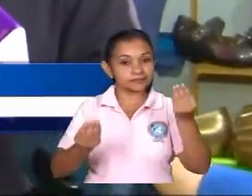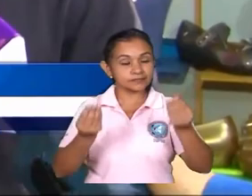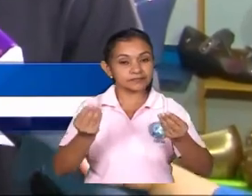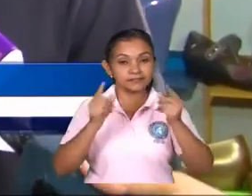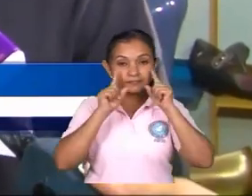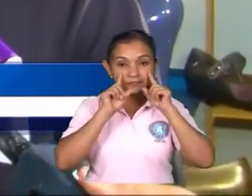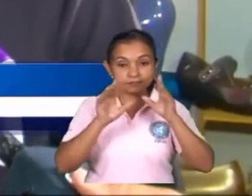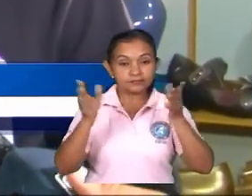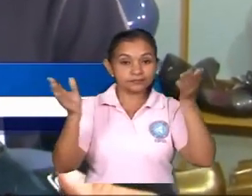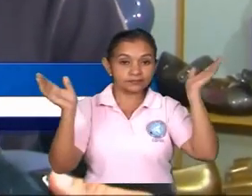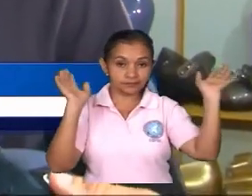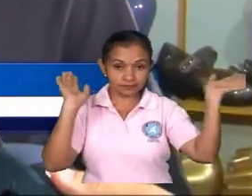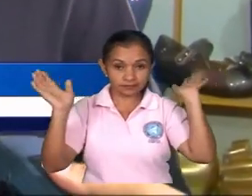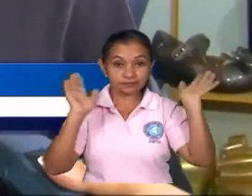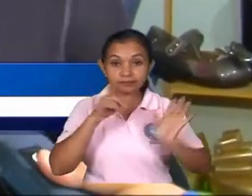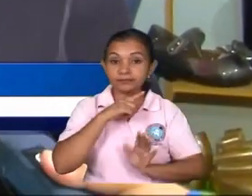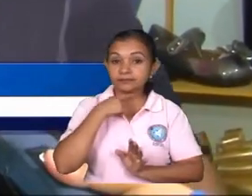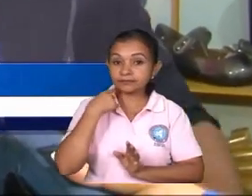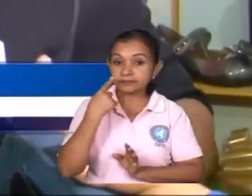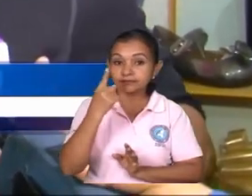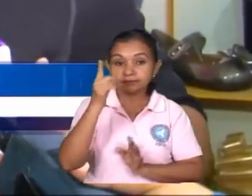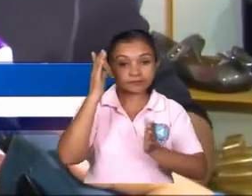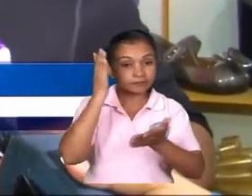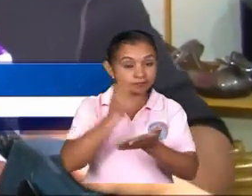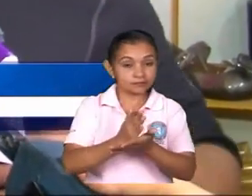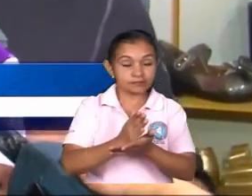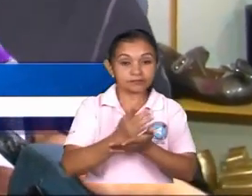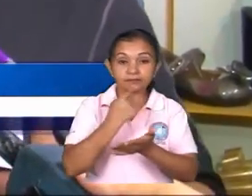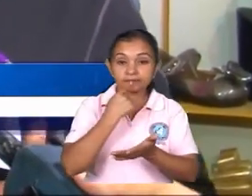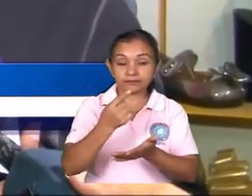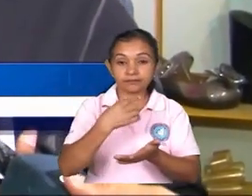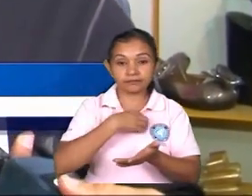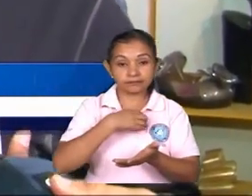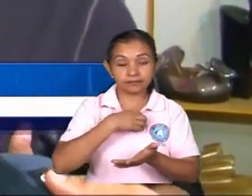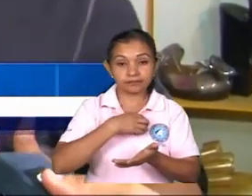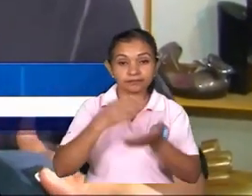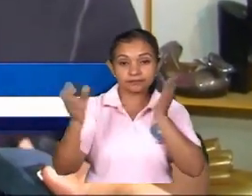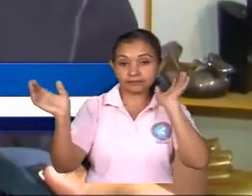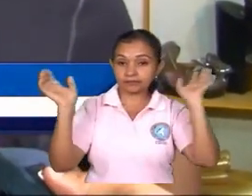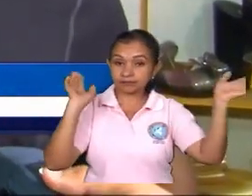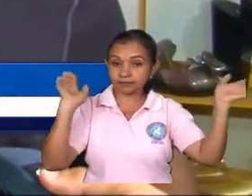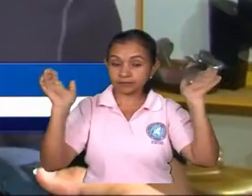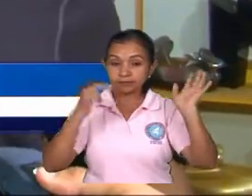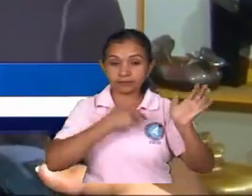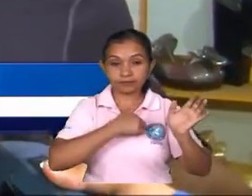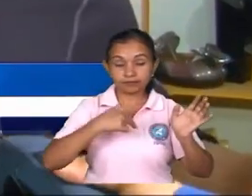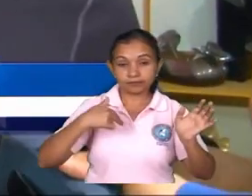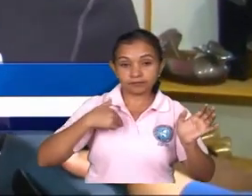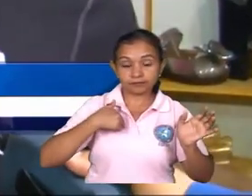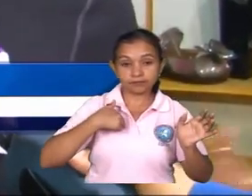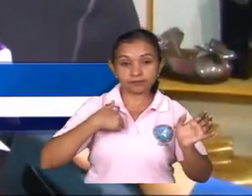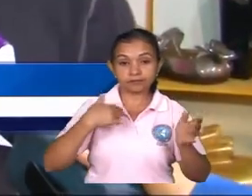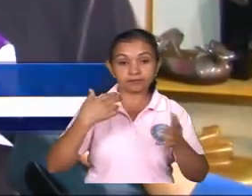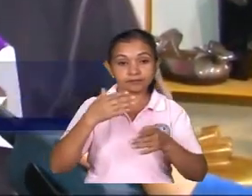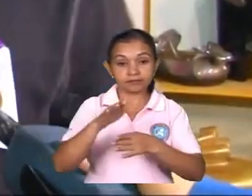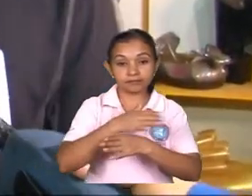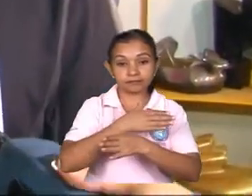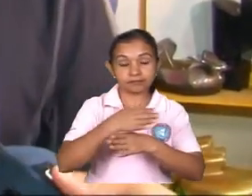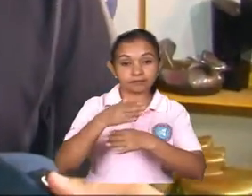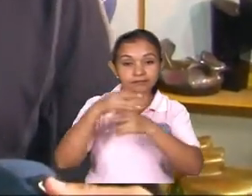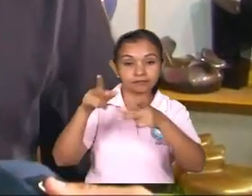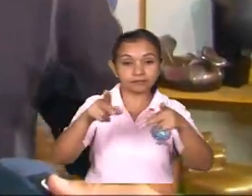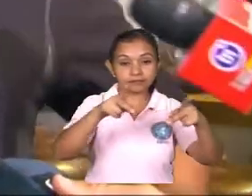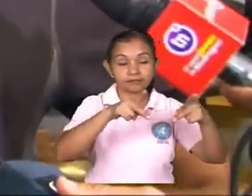seguridad del mercado. ¿Ve? Y así una vez que nosotros aseguramos, nosotros mismos como comerciantes, estamos asegurando la garantía de las demás personas, los